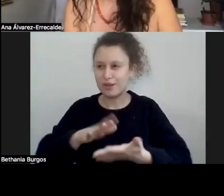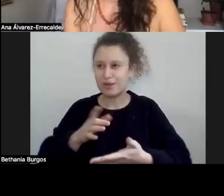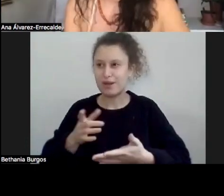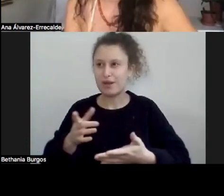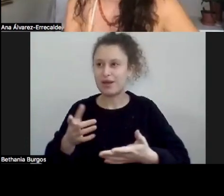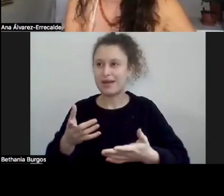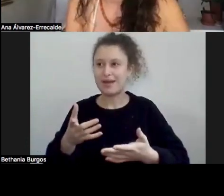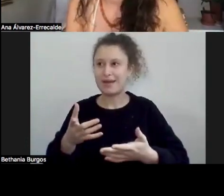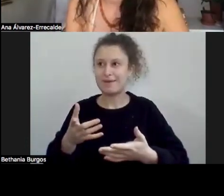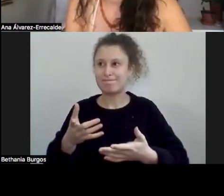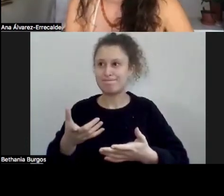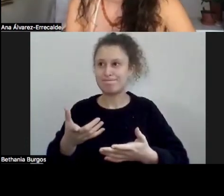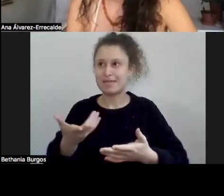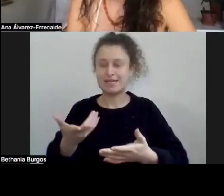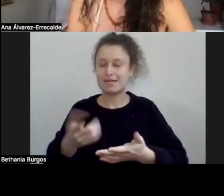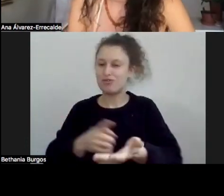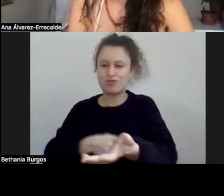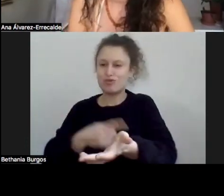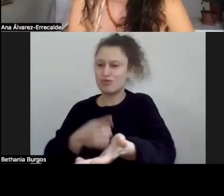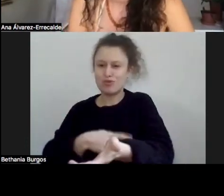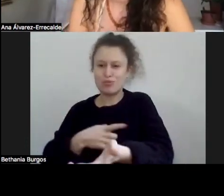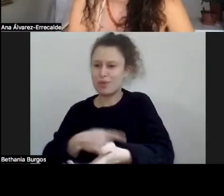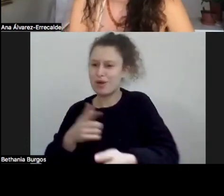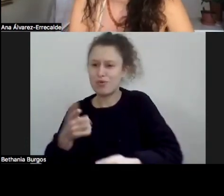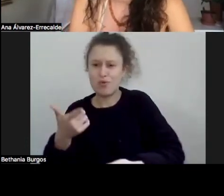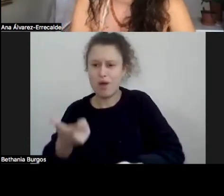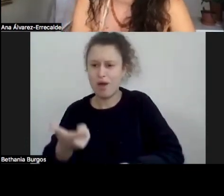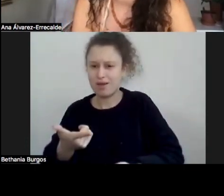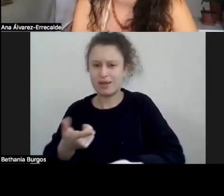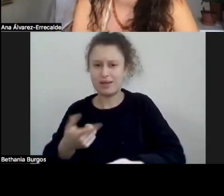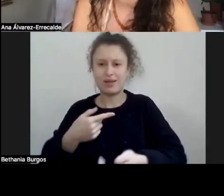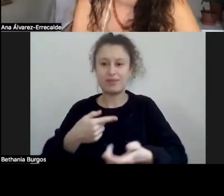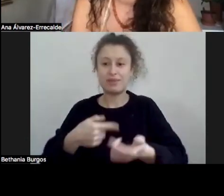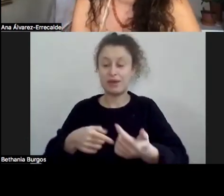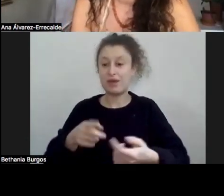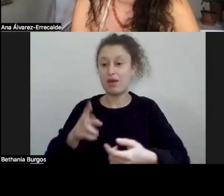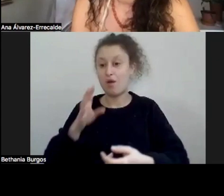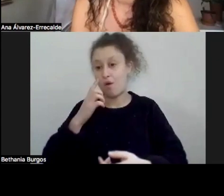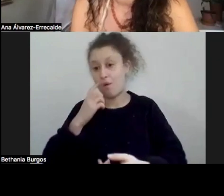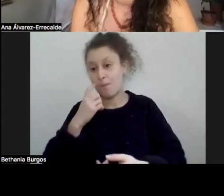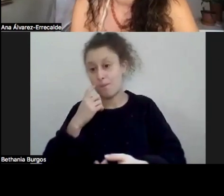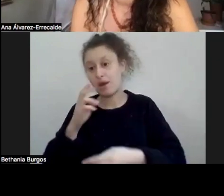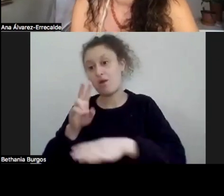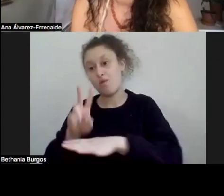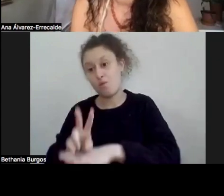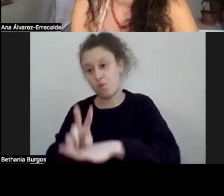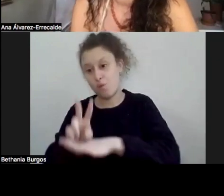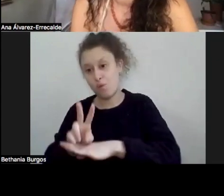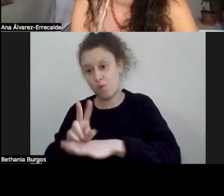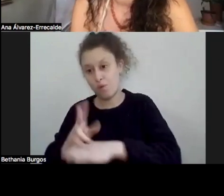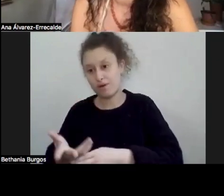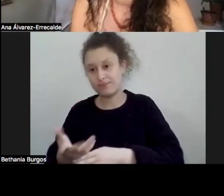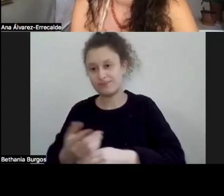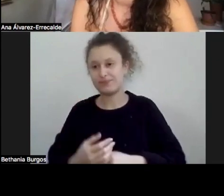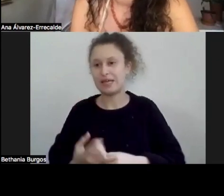¿no? Como tener que defender el hecho de poder cuidar. Eh,